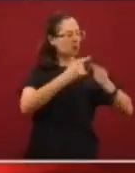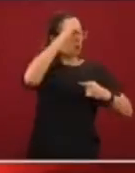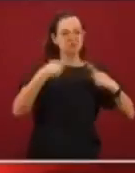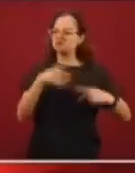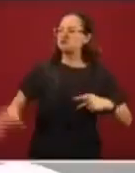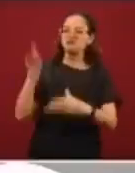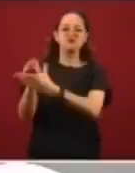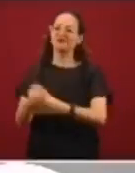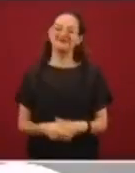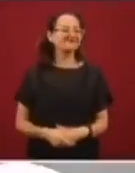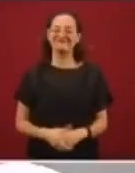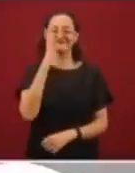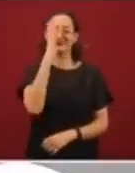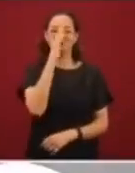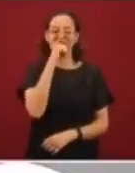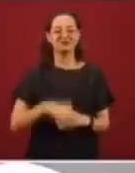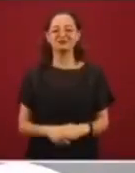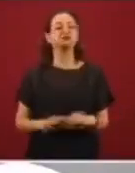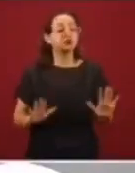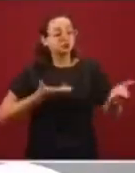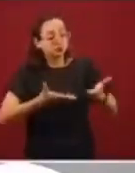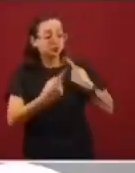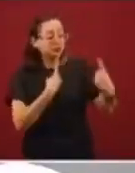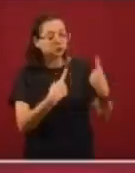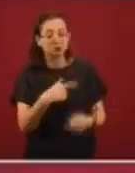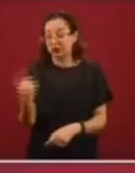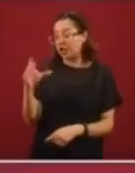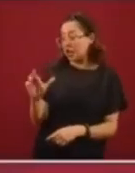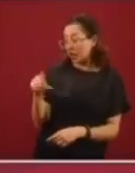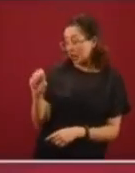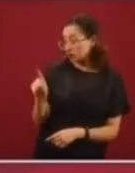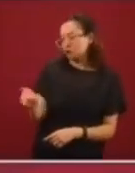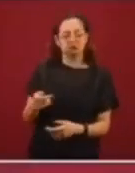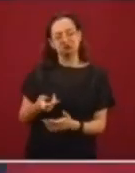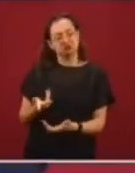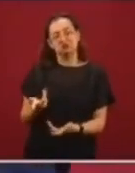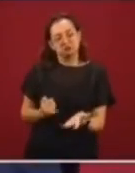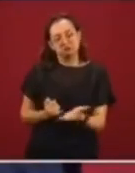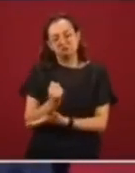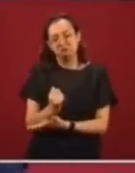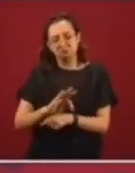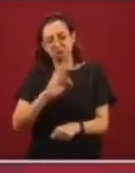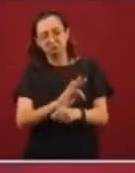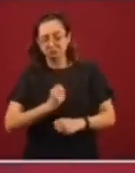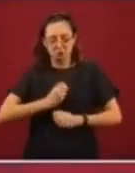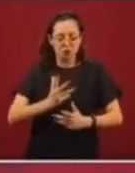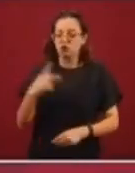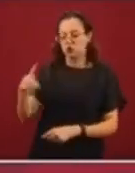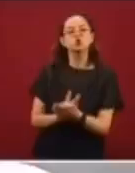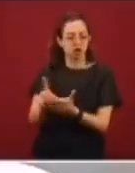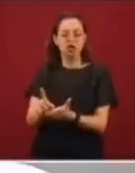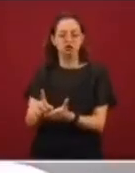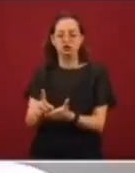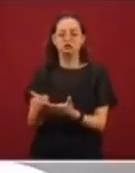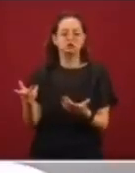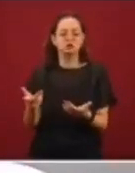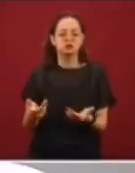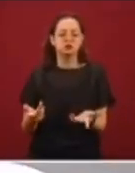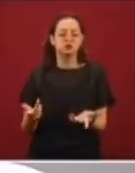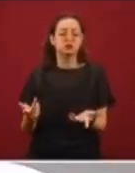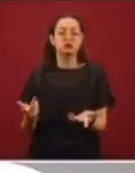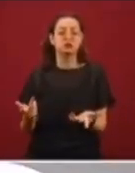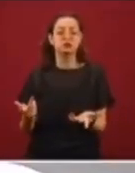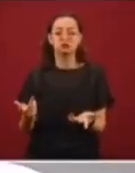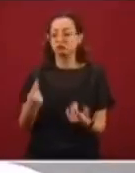¿no? Entonces, vamos a buscar el entendimiento. Y Carlos Salazar pues, está en su derecho de expresarse y de manifestarse,